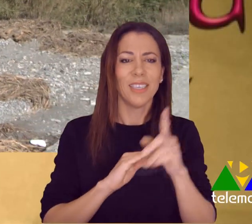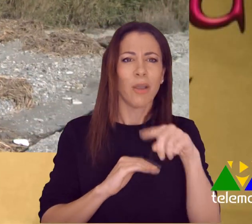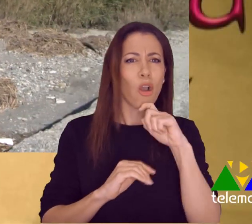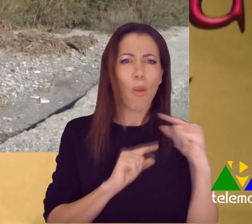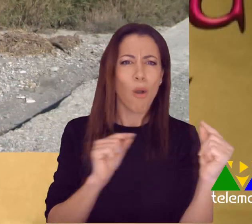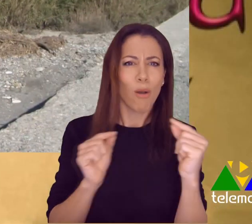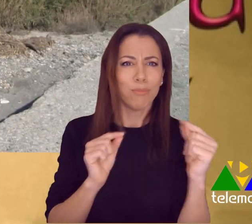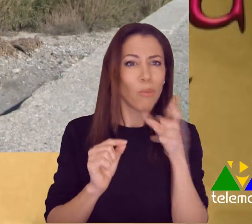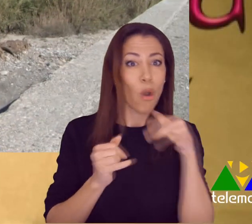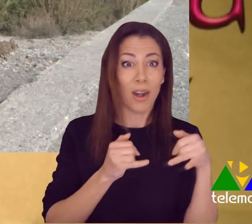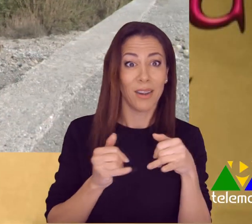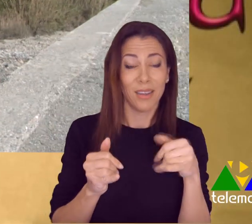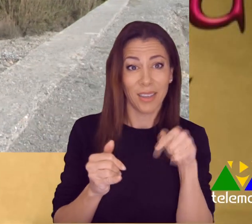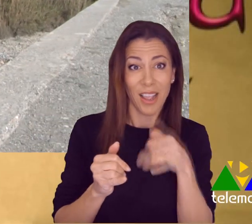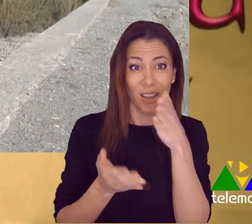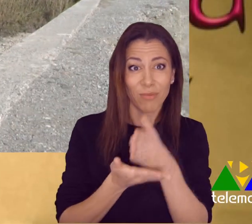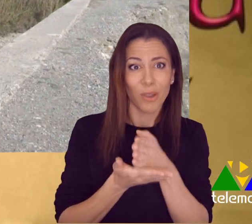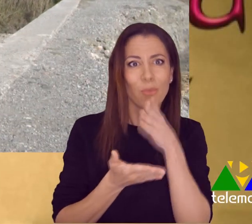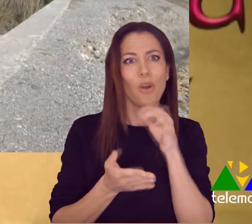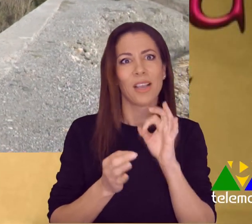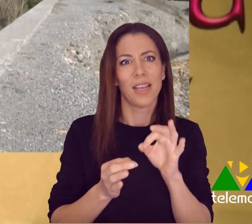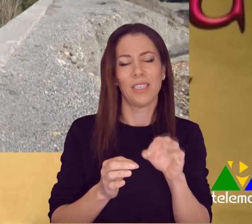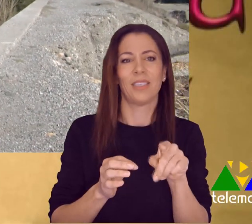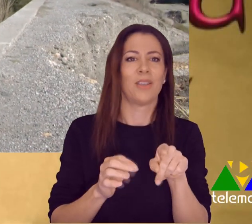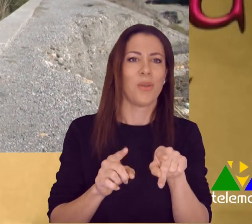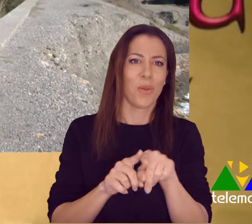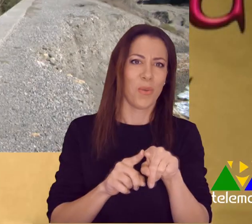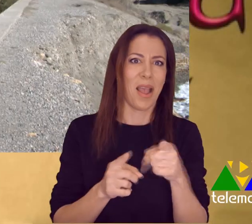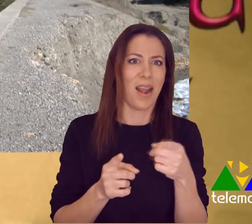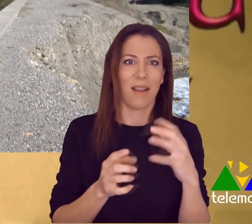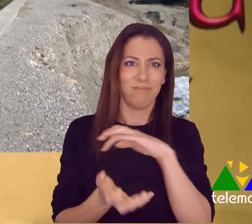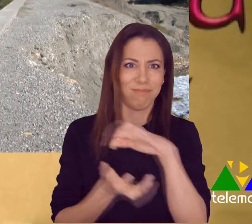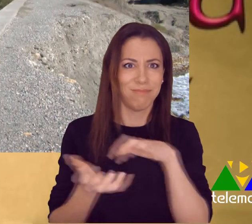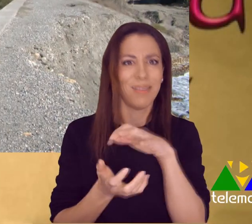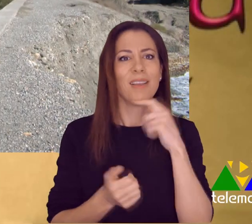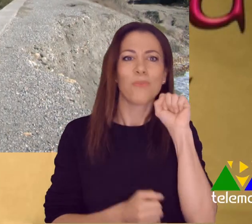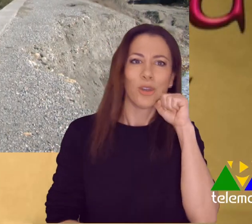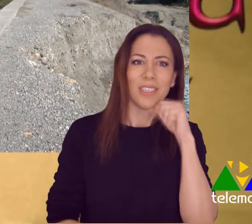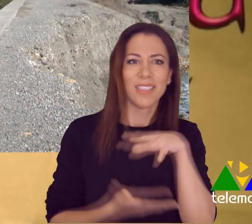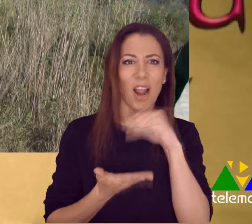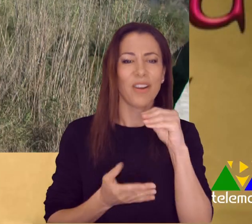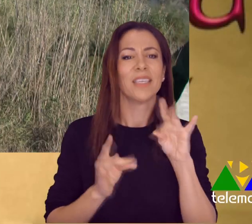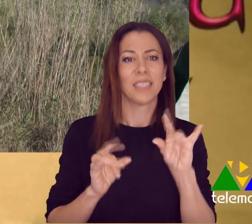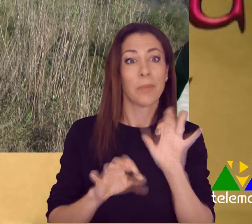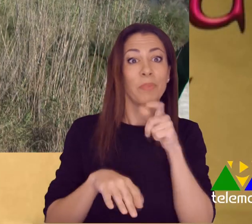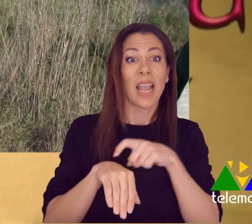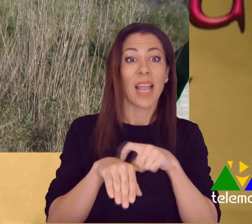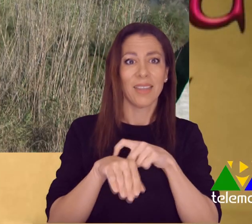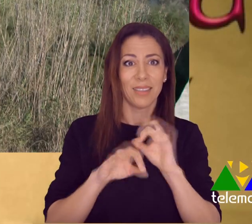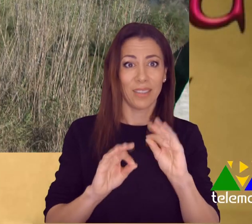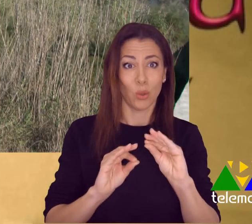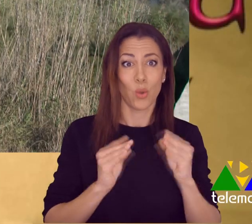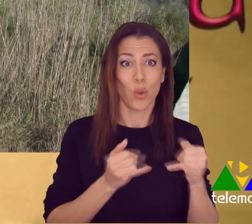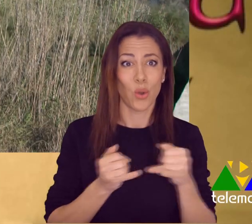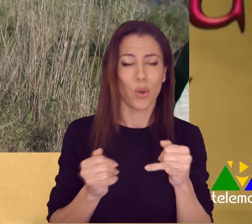y cómo el río Guadalfeo era la punta de lanza para las peleillas entre Motril y Salobreña. Las características del río Guadalfeo, ¿no?